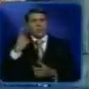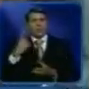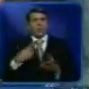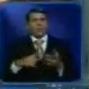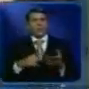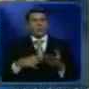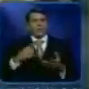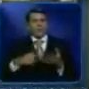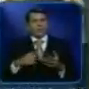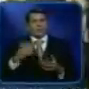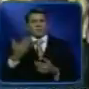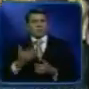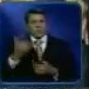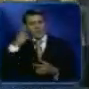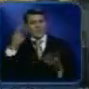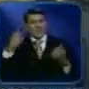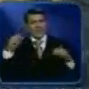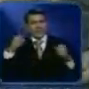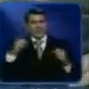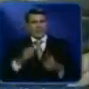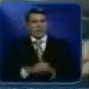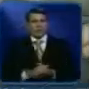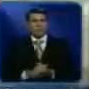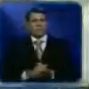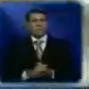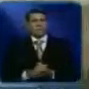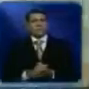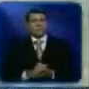elementos fundamentales del tratamiento.